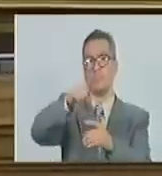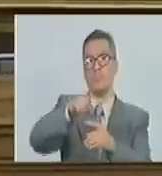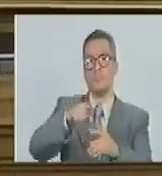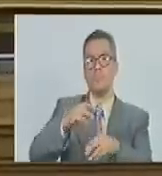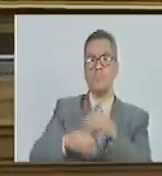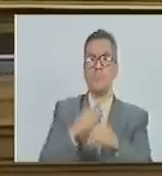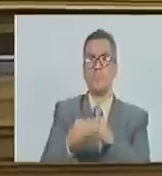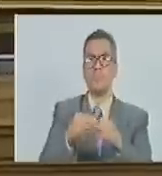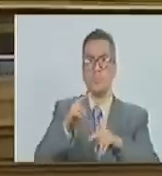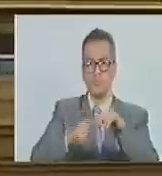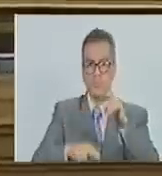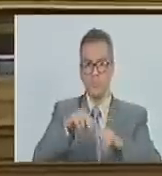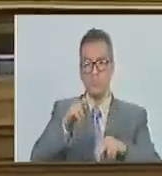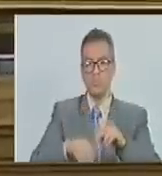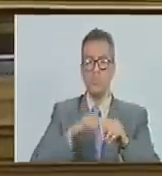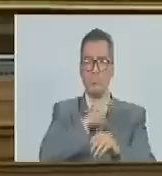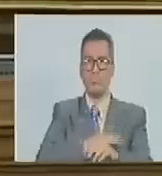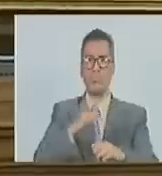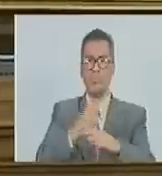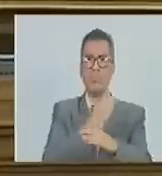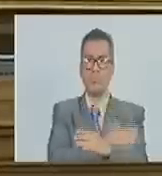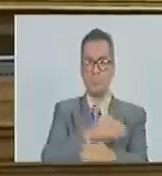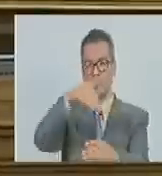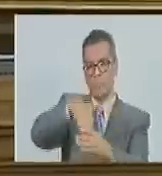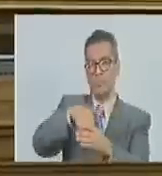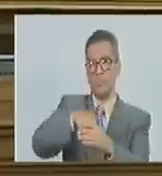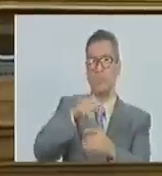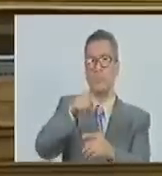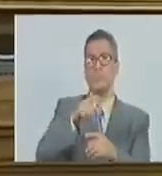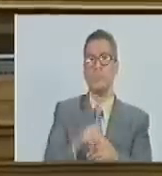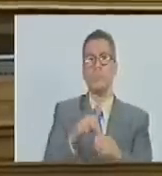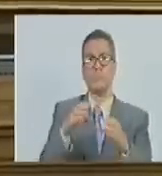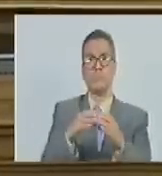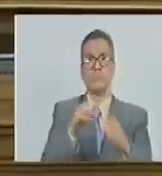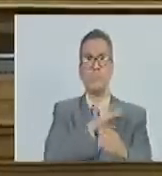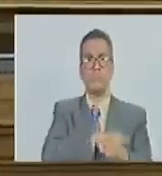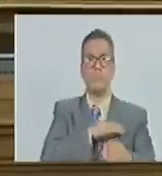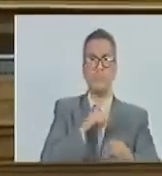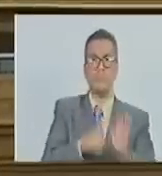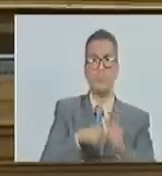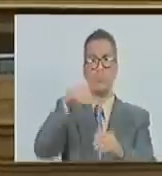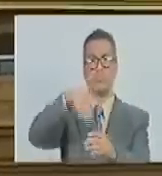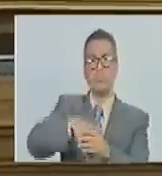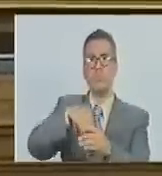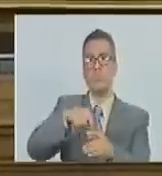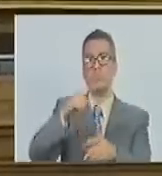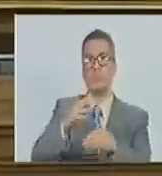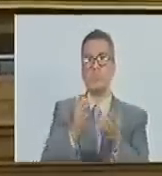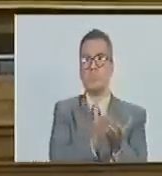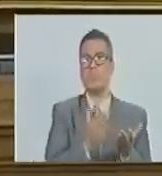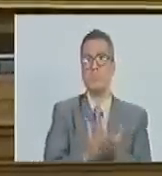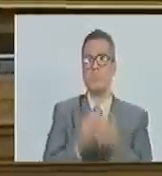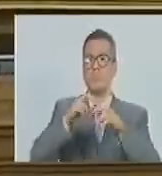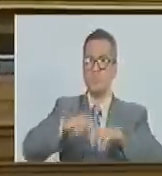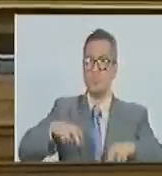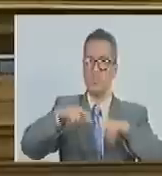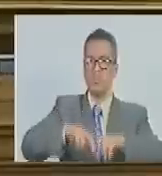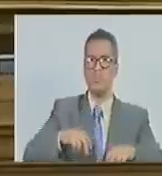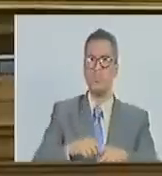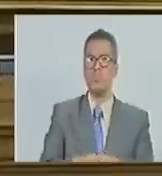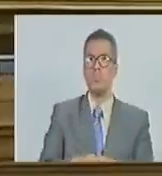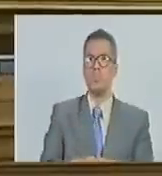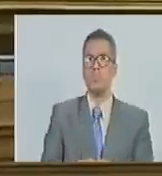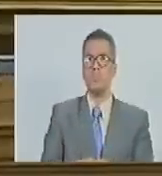sea conformado el Comité de Postulaciones Electorales y ese Comité de Postulaciones Electorales estudie, analice